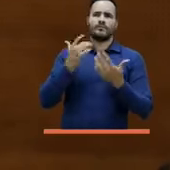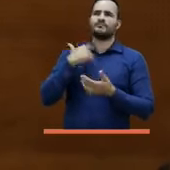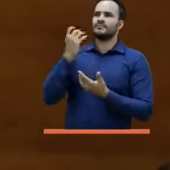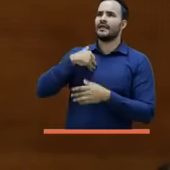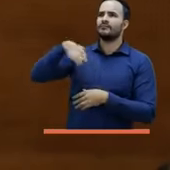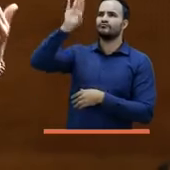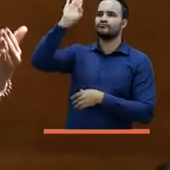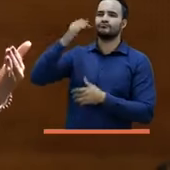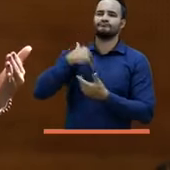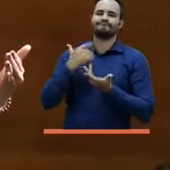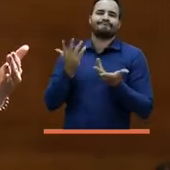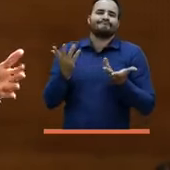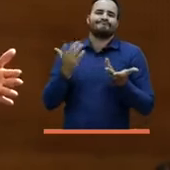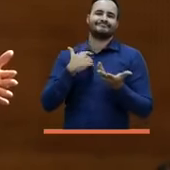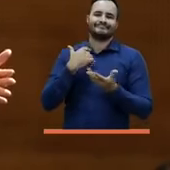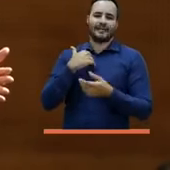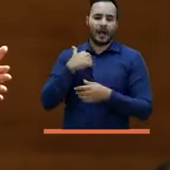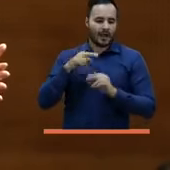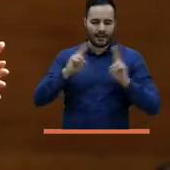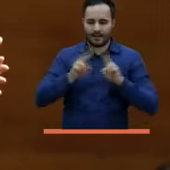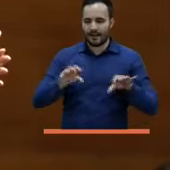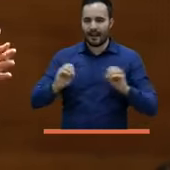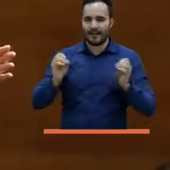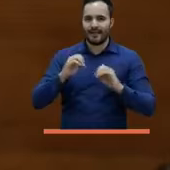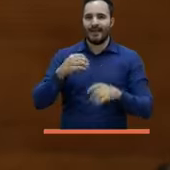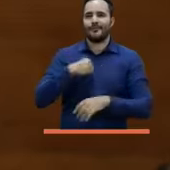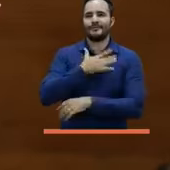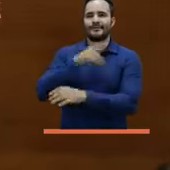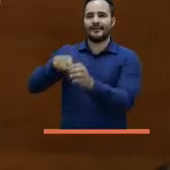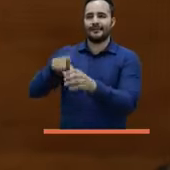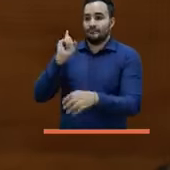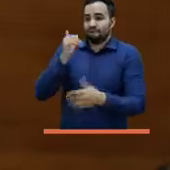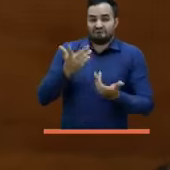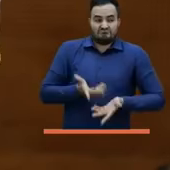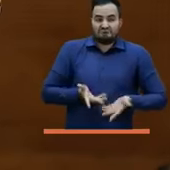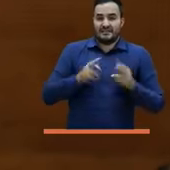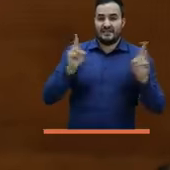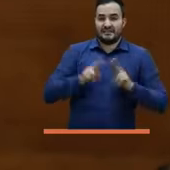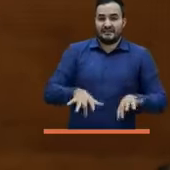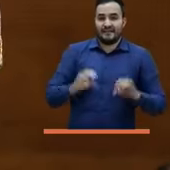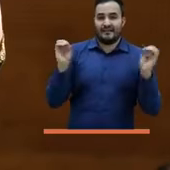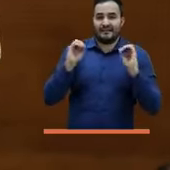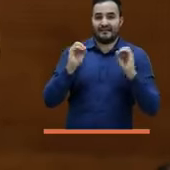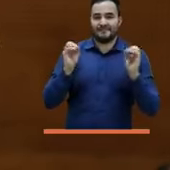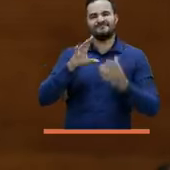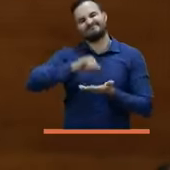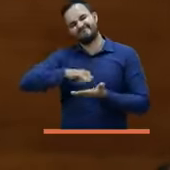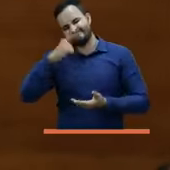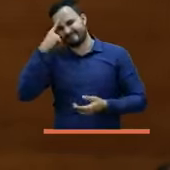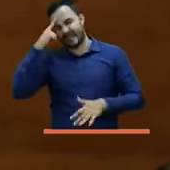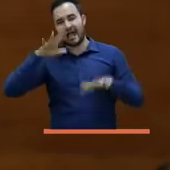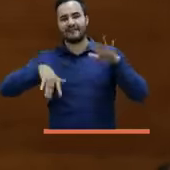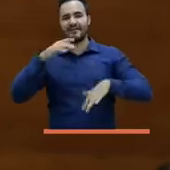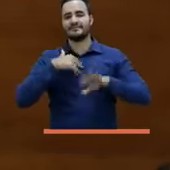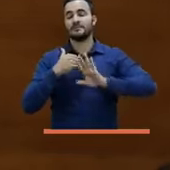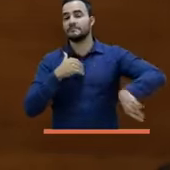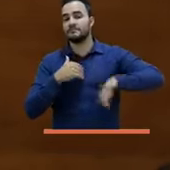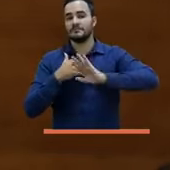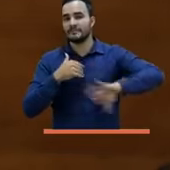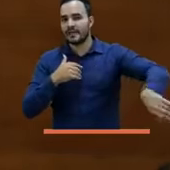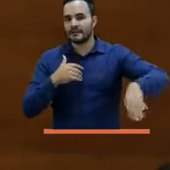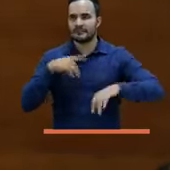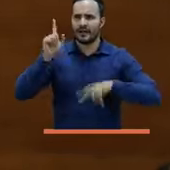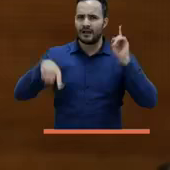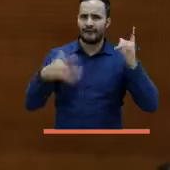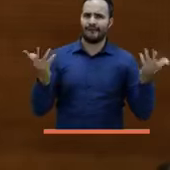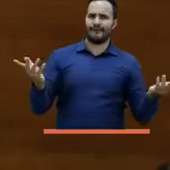para poderte postular a una oportunidad laboral y esas son las esos sesgos y esas barreras que nosotros también estamos conversando